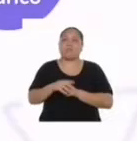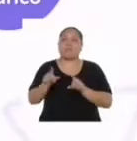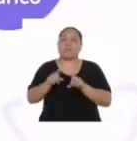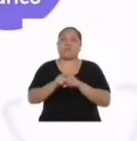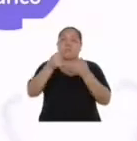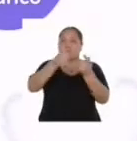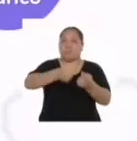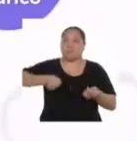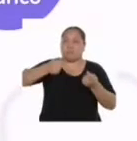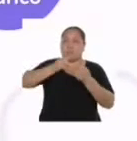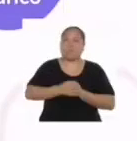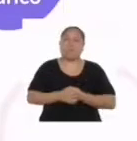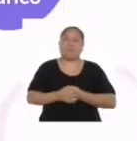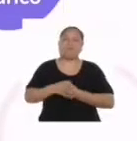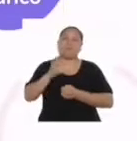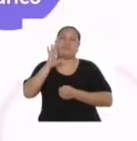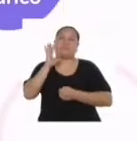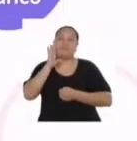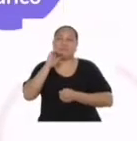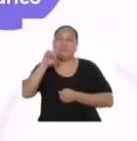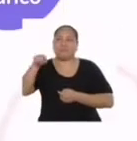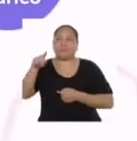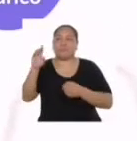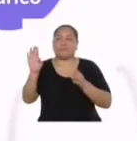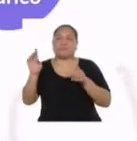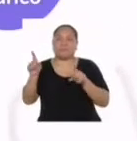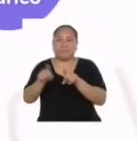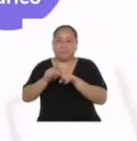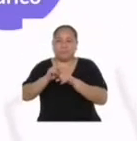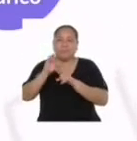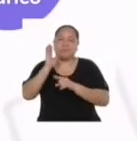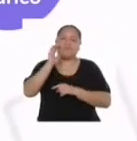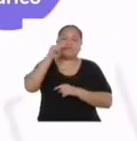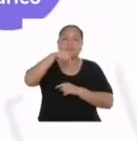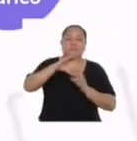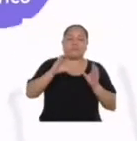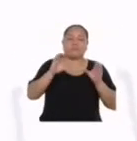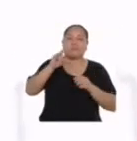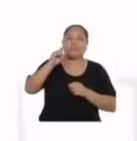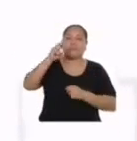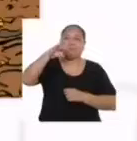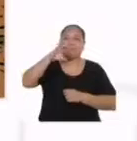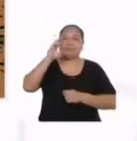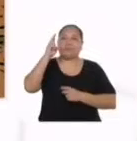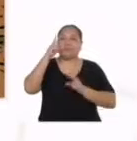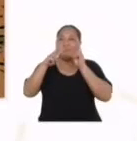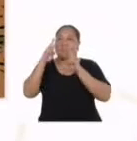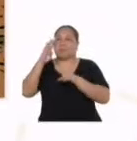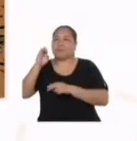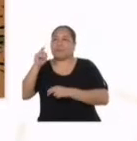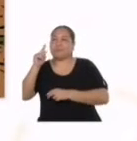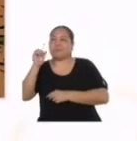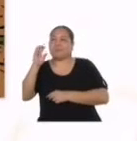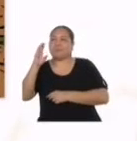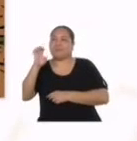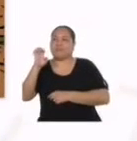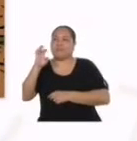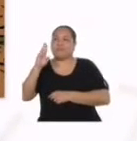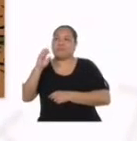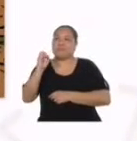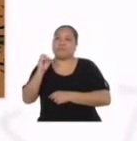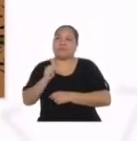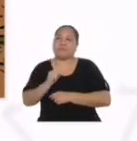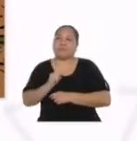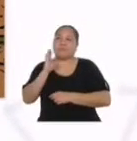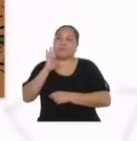residuos domésticos mal desechados también llegan a contaminar las cuencas. Miremos los botaderos de basura. A